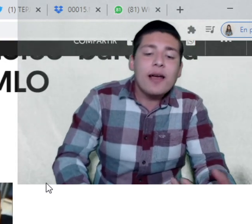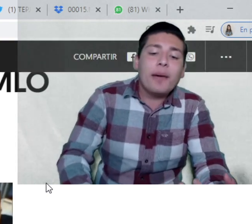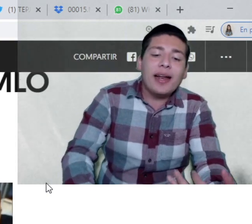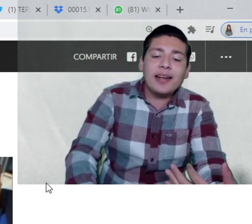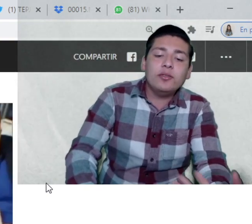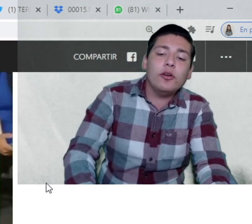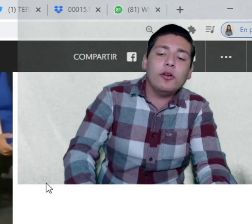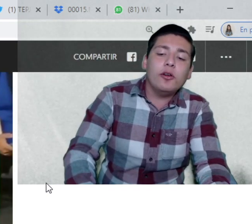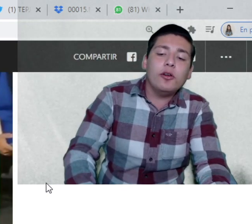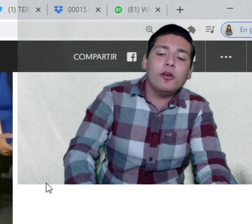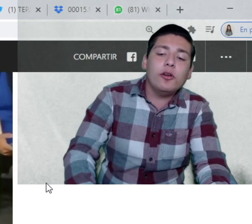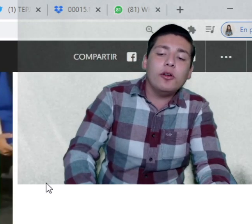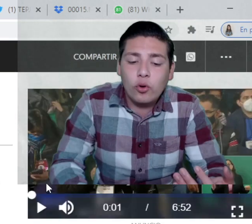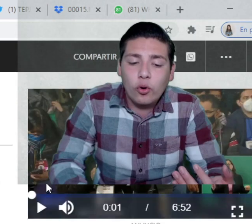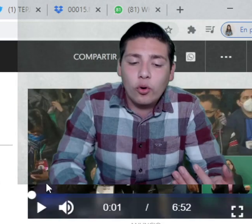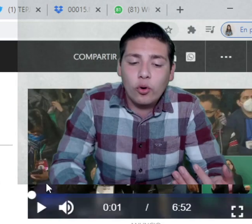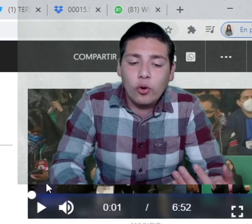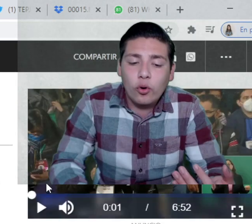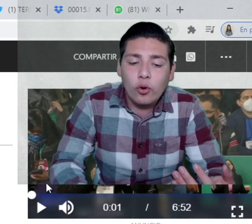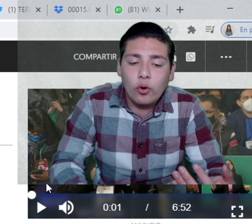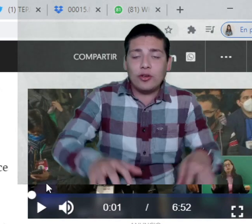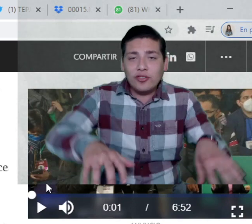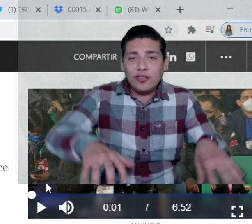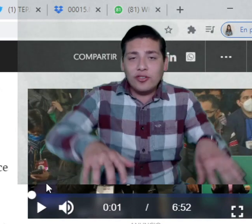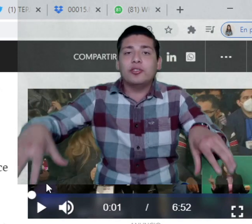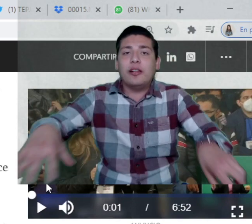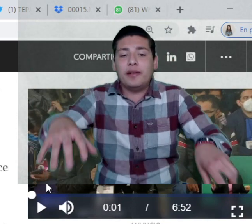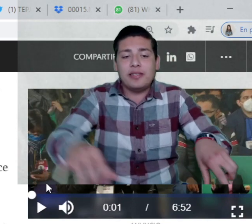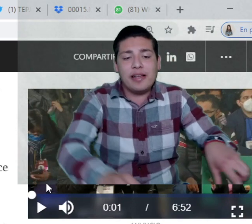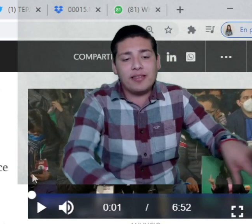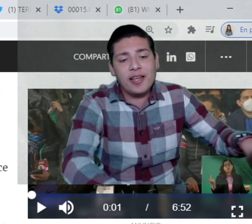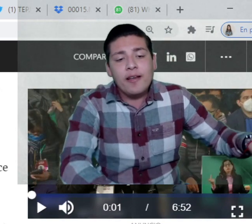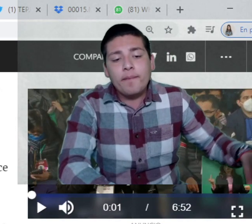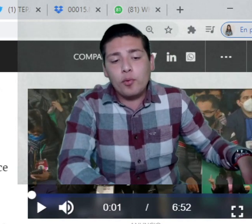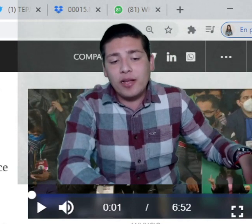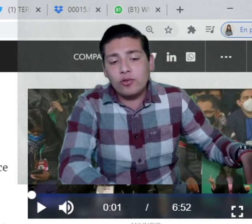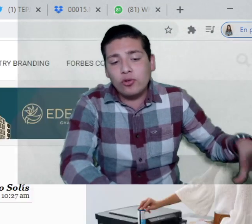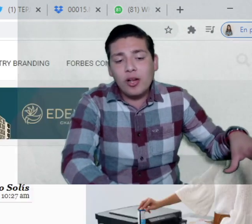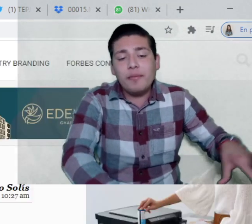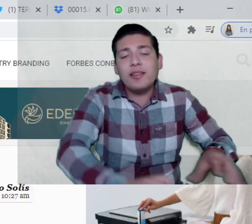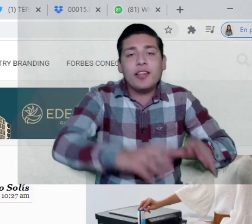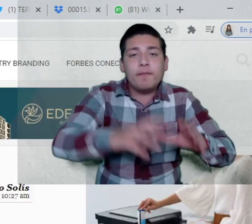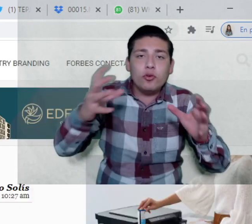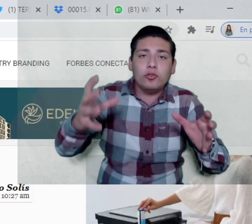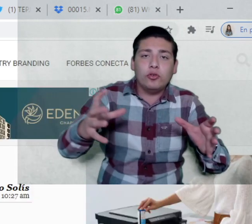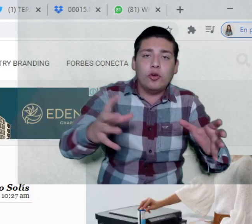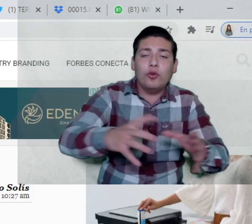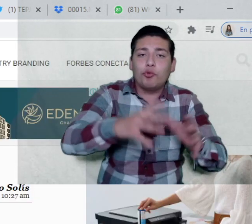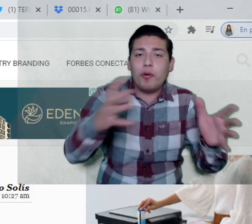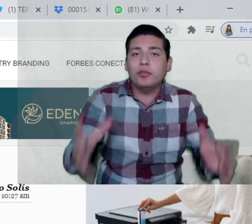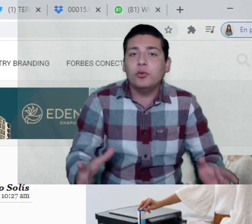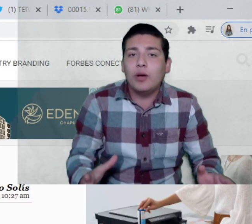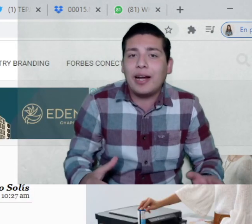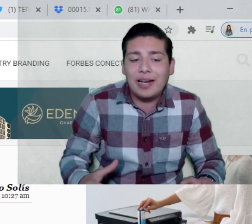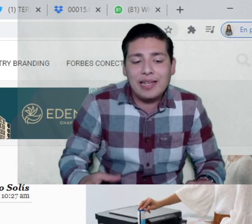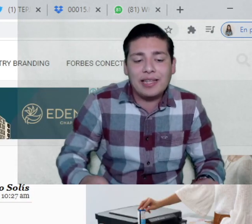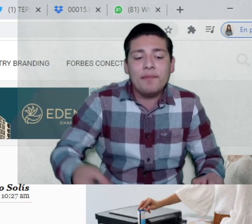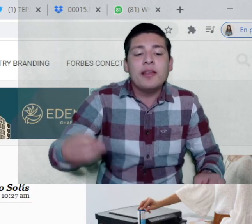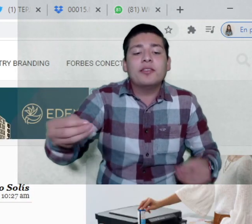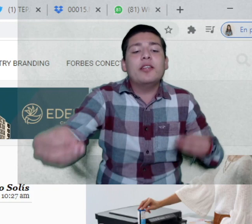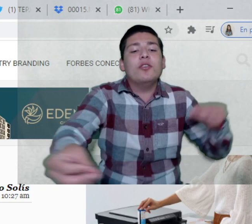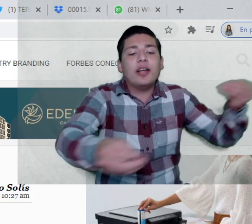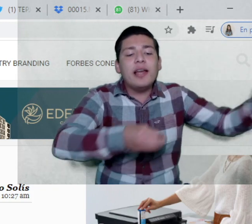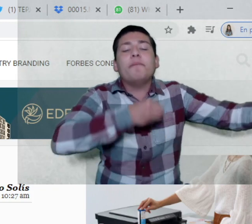Electricidad para resolver estos cortes de luz. Entonces vemos que el presidente pues no solamente puso todos los huevos en una